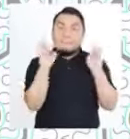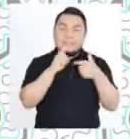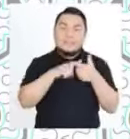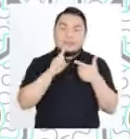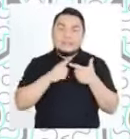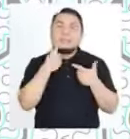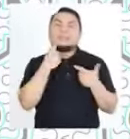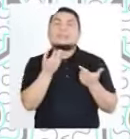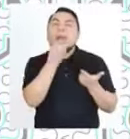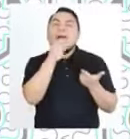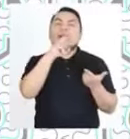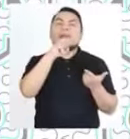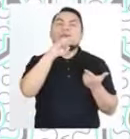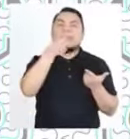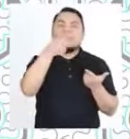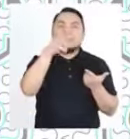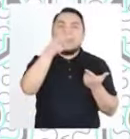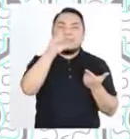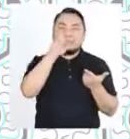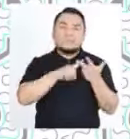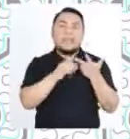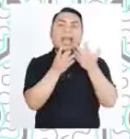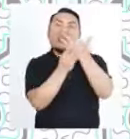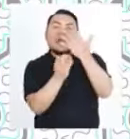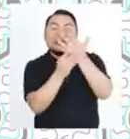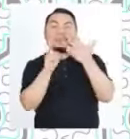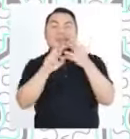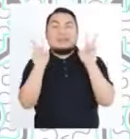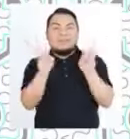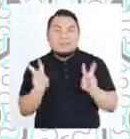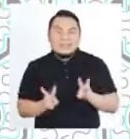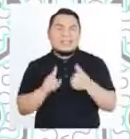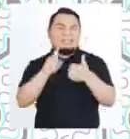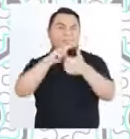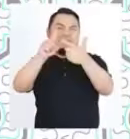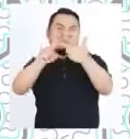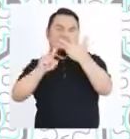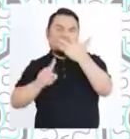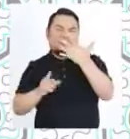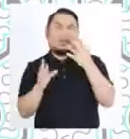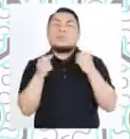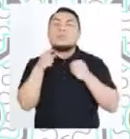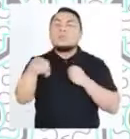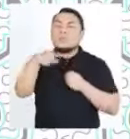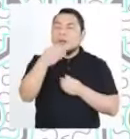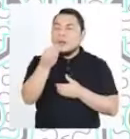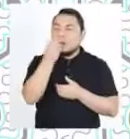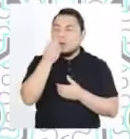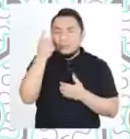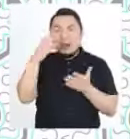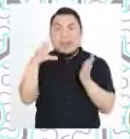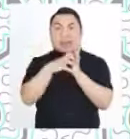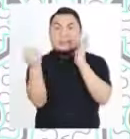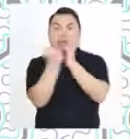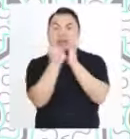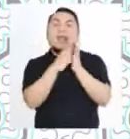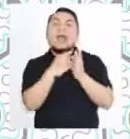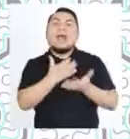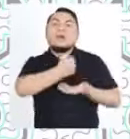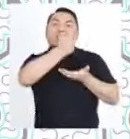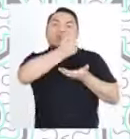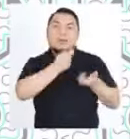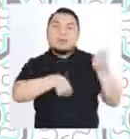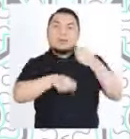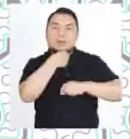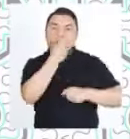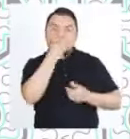las proteínas, los carbohidratos, las grasas, las vitaminas, etc. Porque los hemos leído en las etiquetas